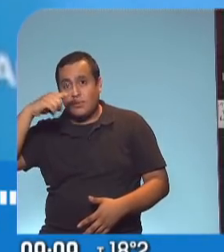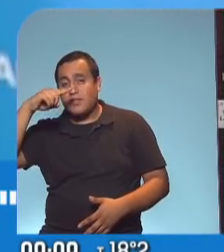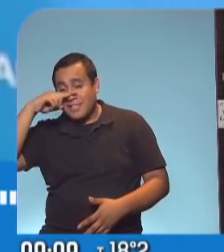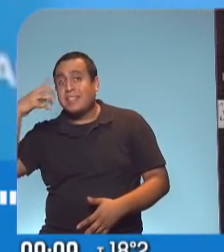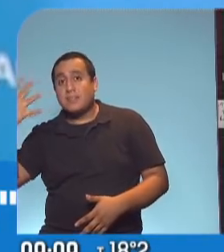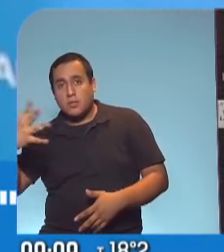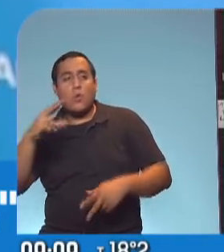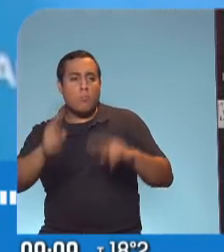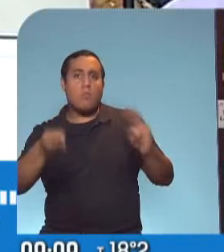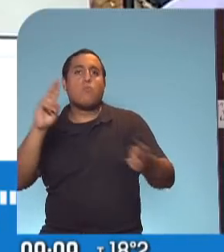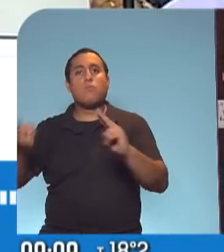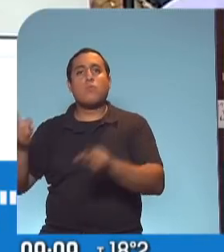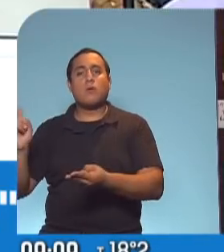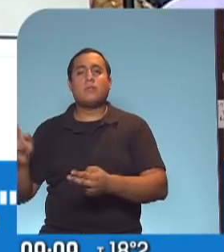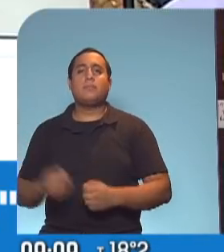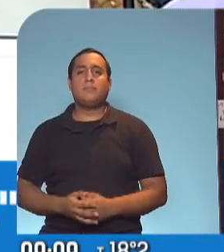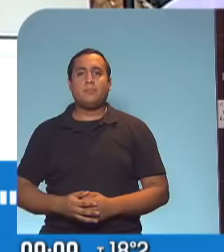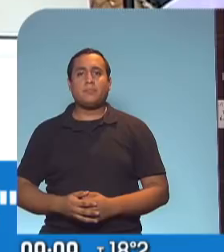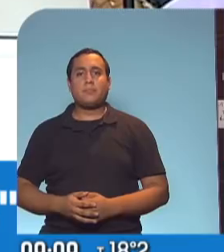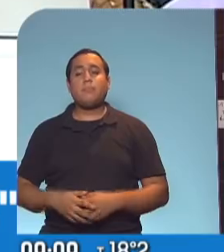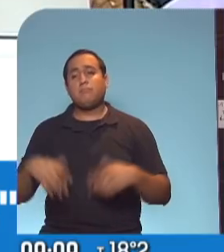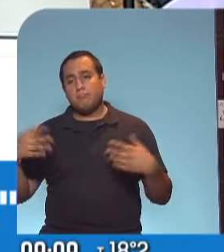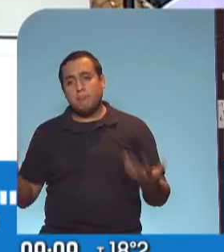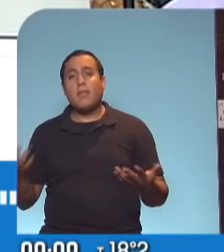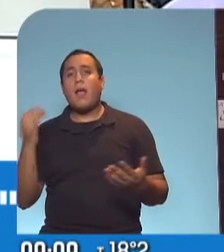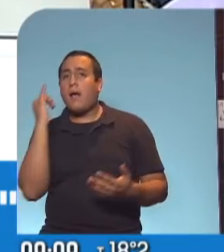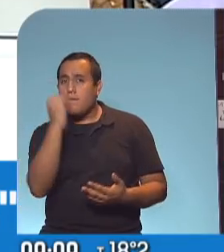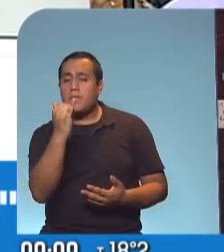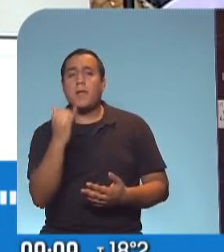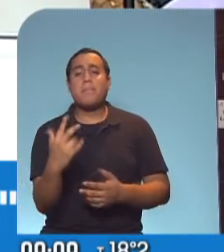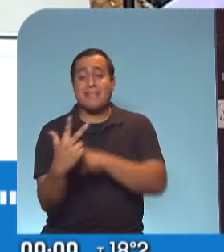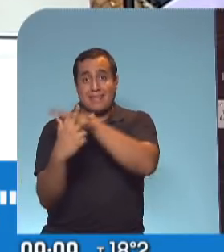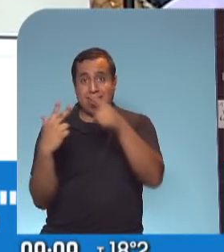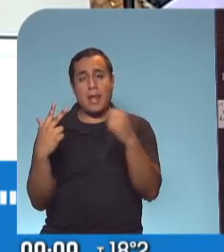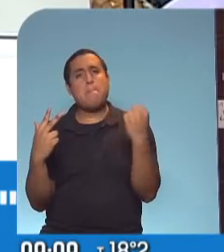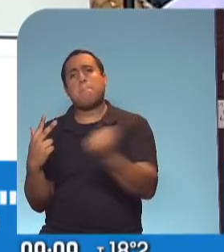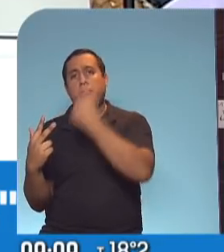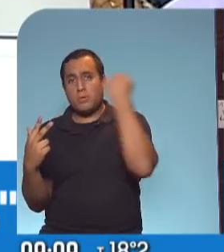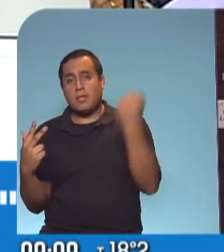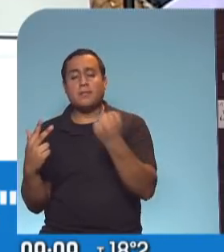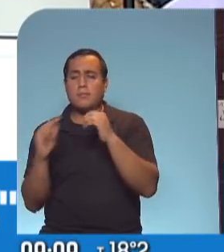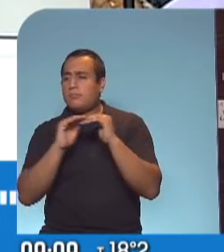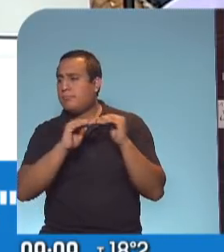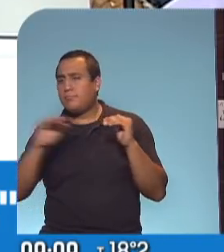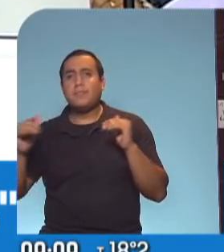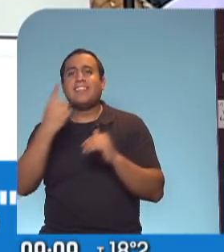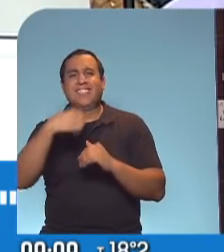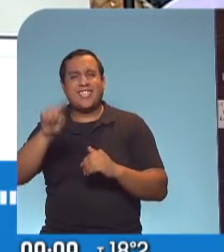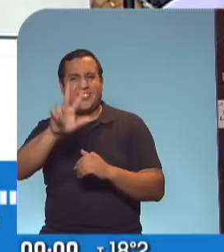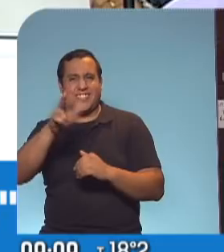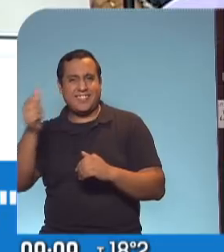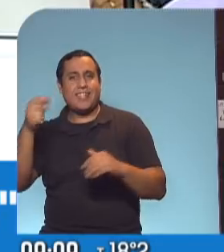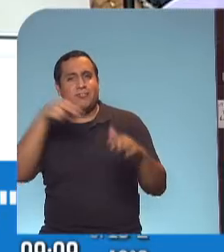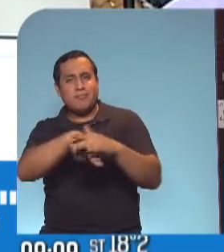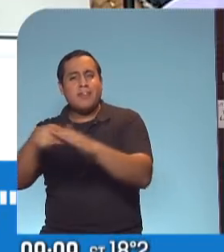44.775 los fallecimientos. Destacamos 3 datos fundamentales que siguen estables: 136 personas en